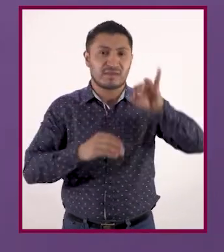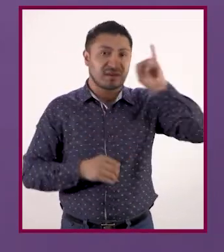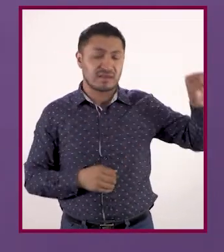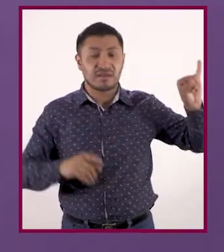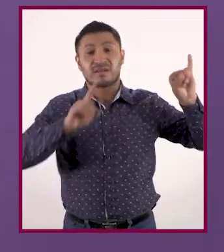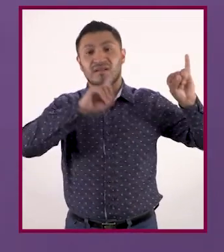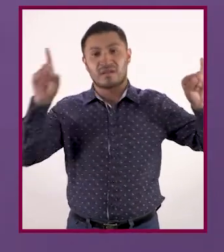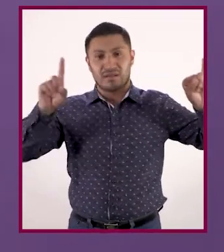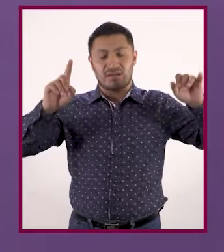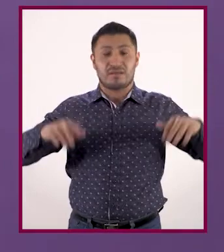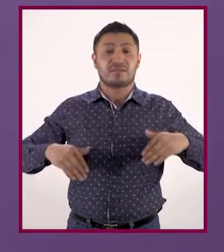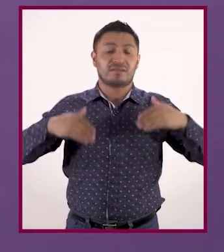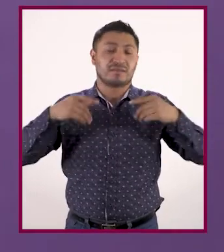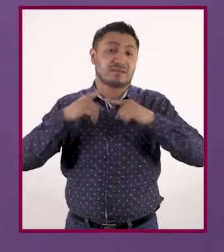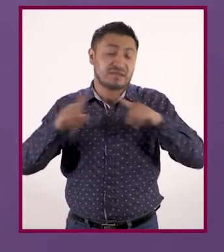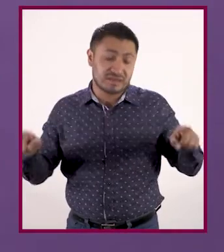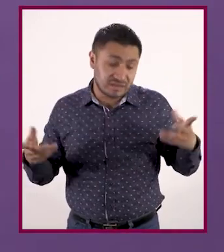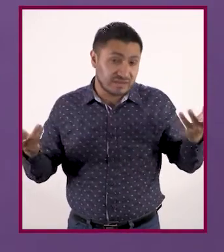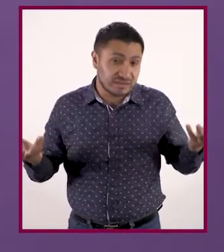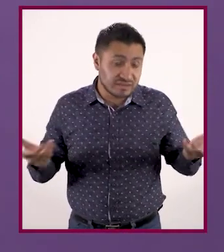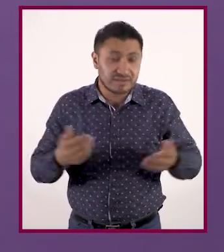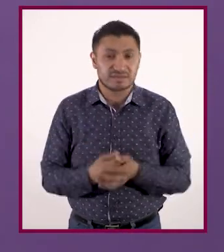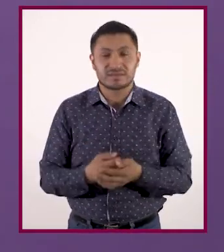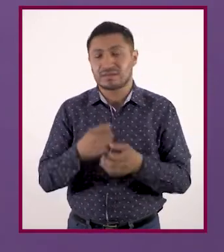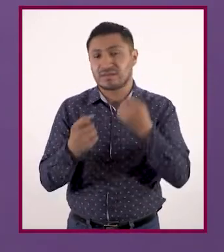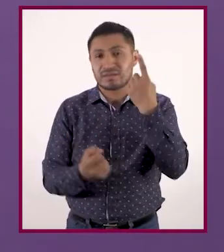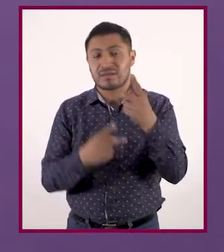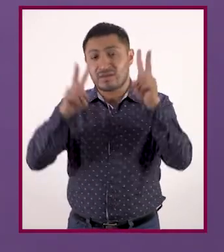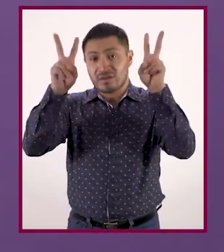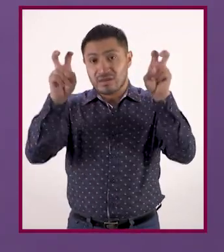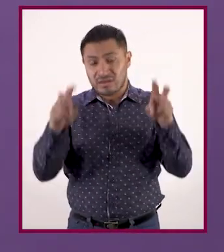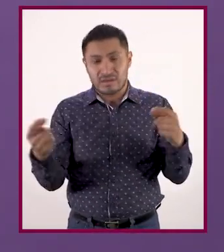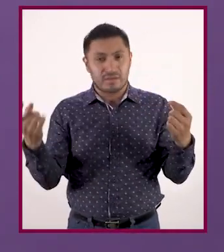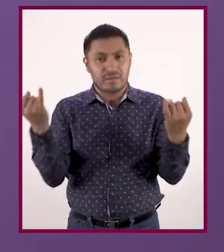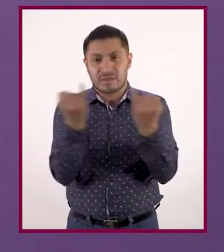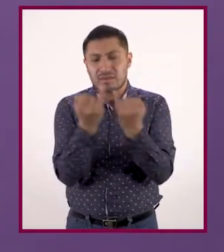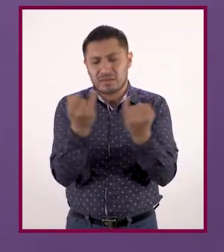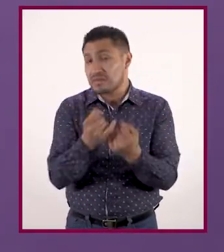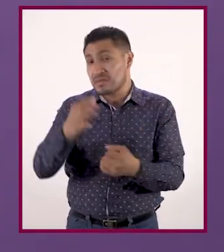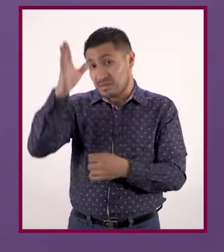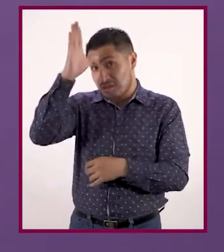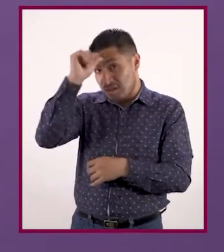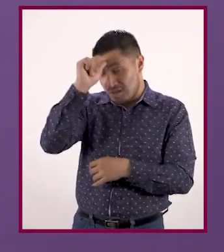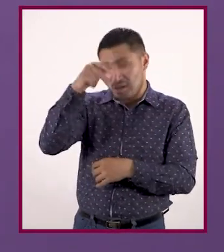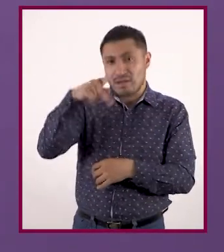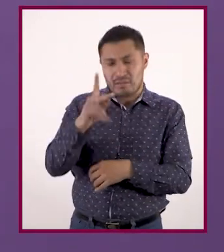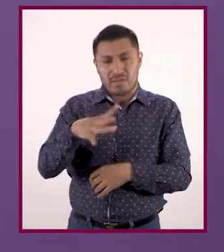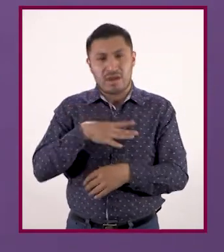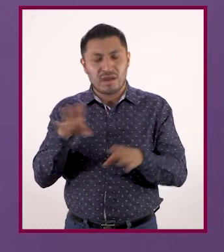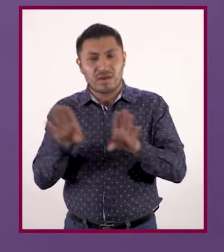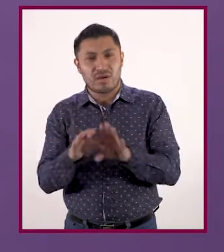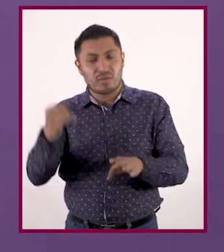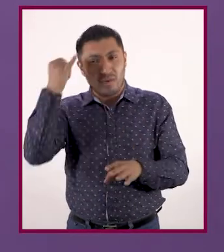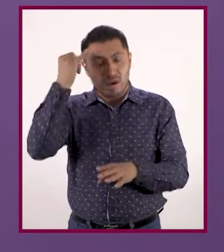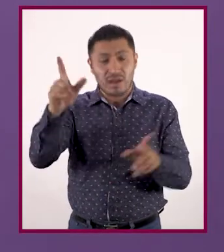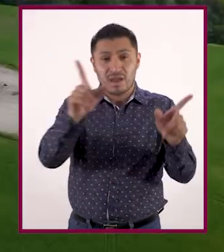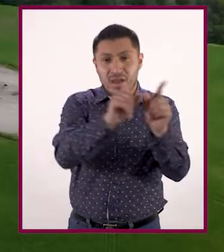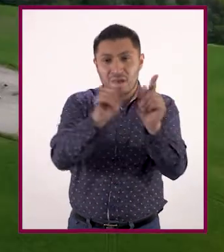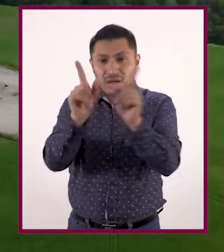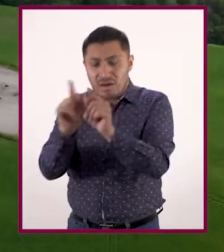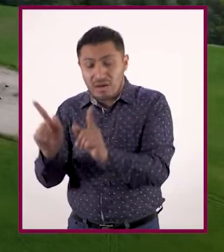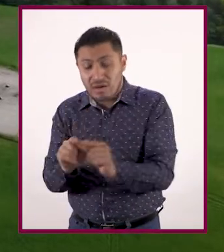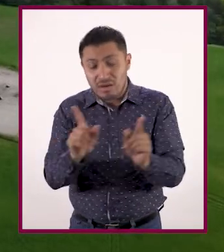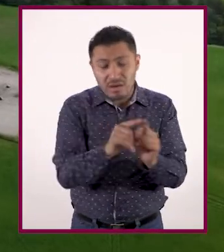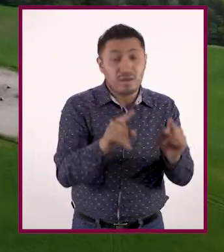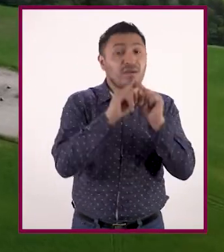derecha a otros terrenos hay temas en las que ambos coinciden en lo general pero que tienen enfoques distintos en cómo